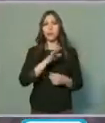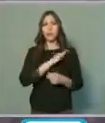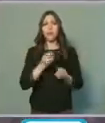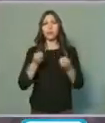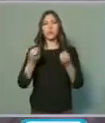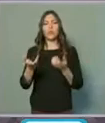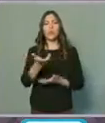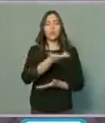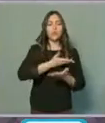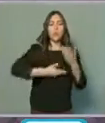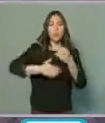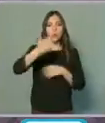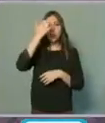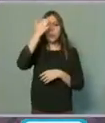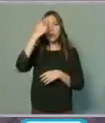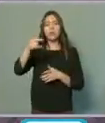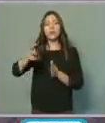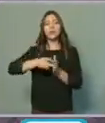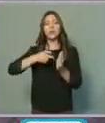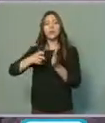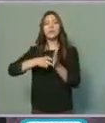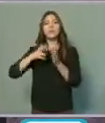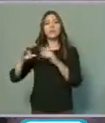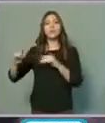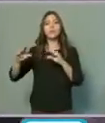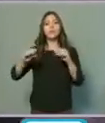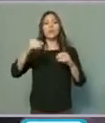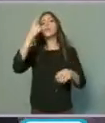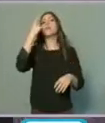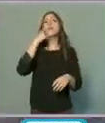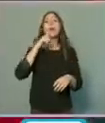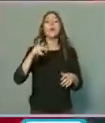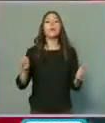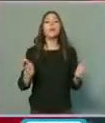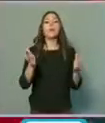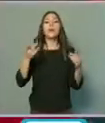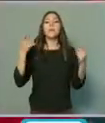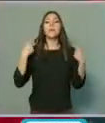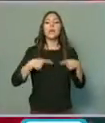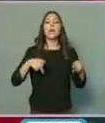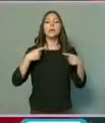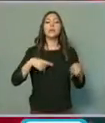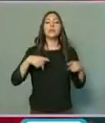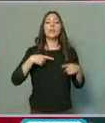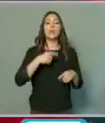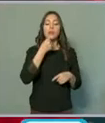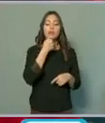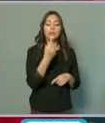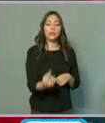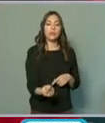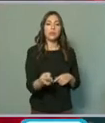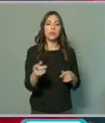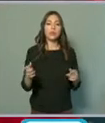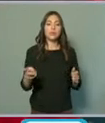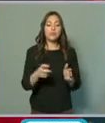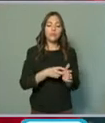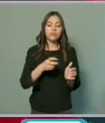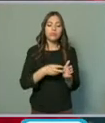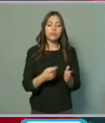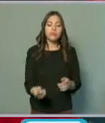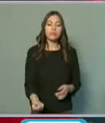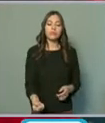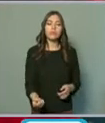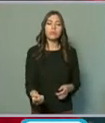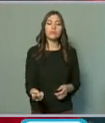tenemos que ser formadores. Formadores de la persona humana. El alumno, en la medida en que siente que